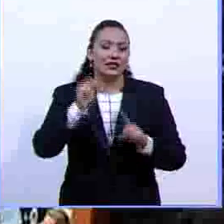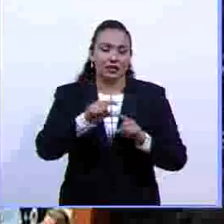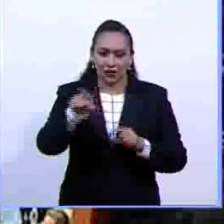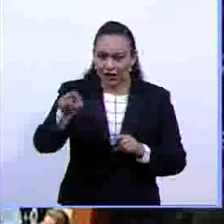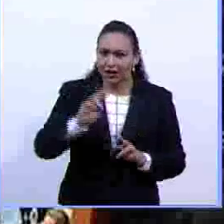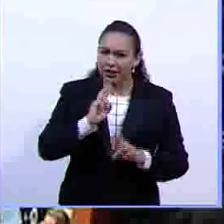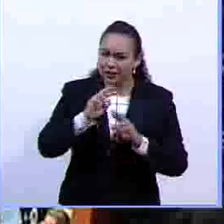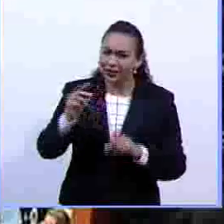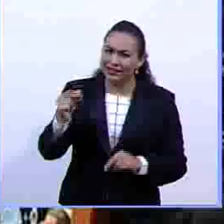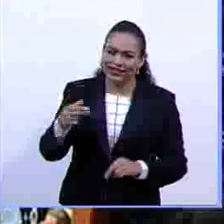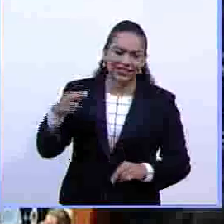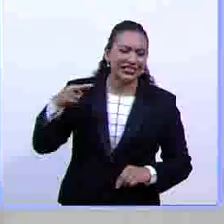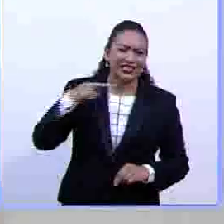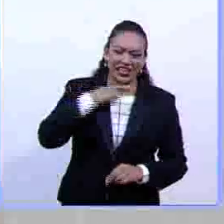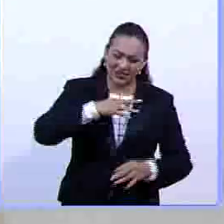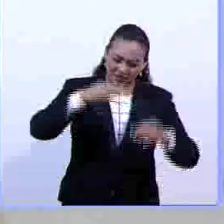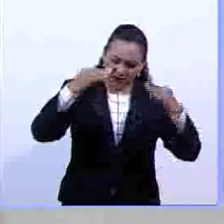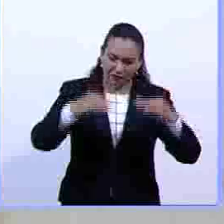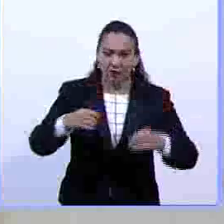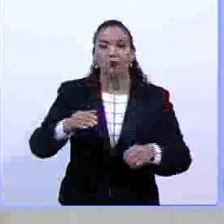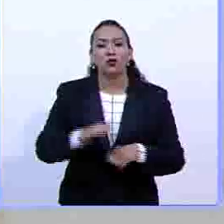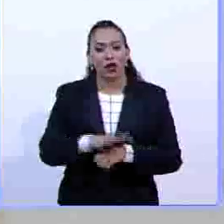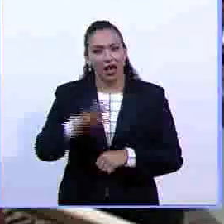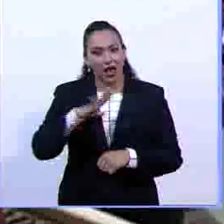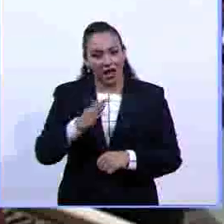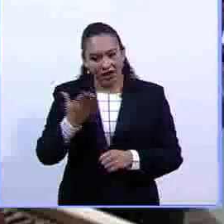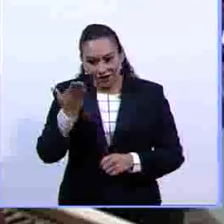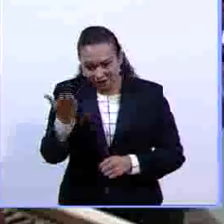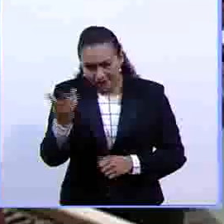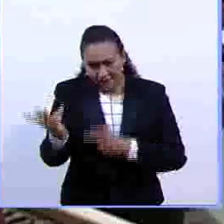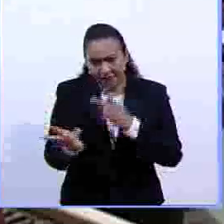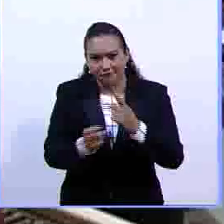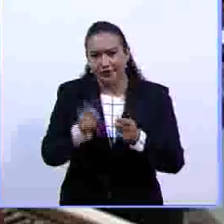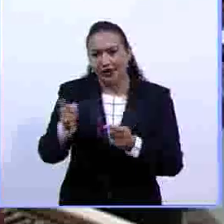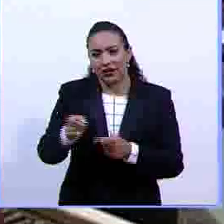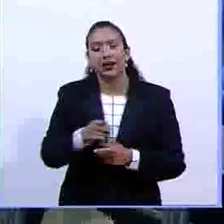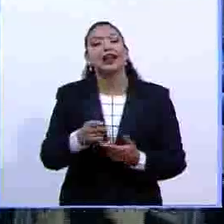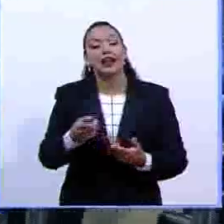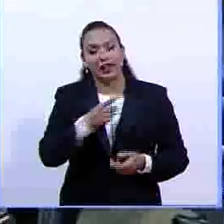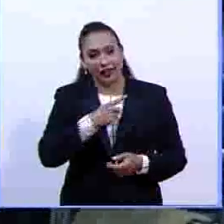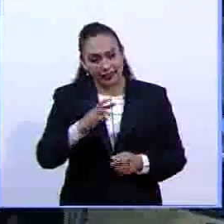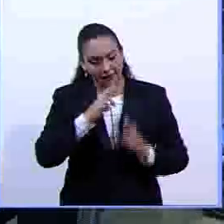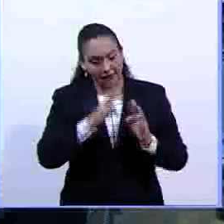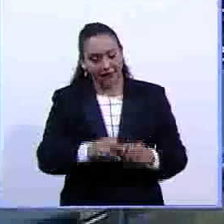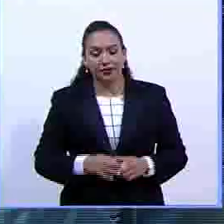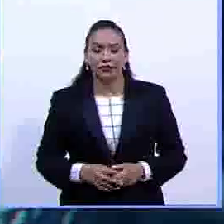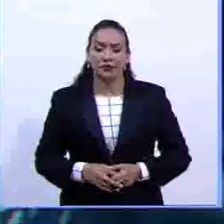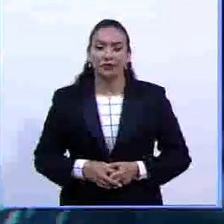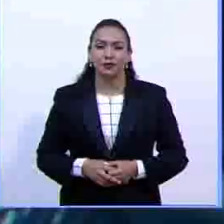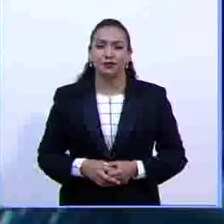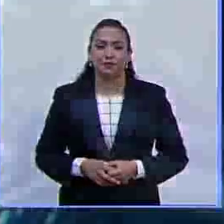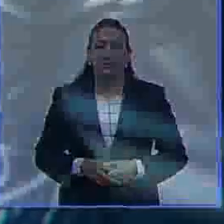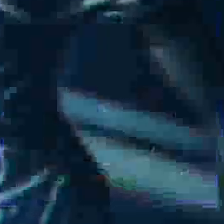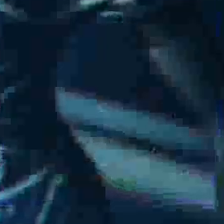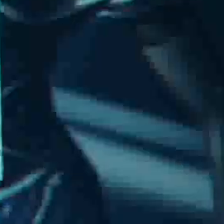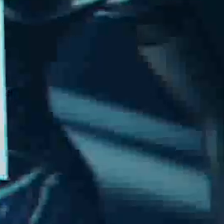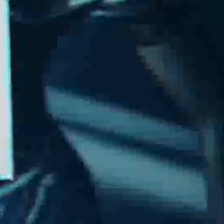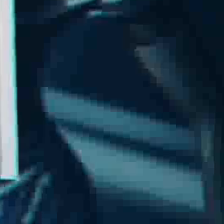una respuesta formal a las solicitudes que le fueron planteadas por las partes.